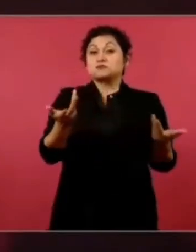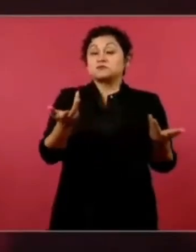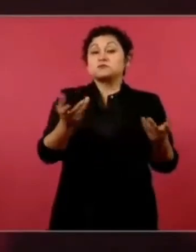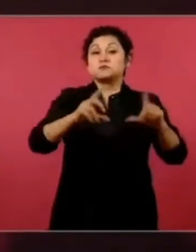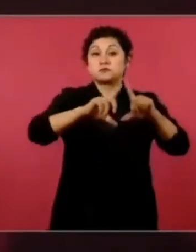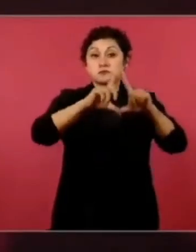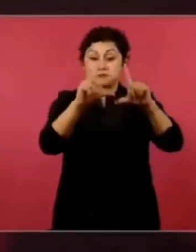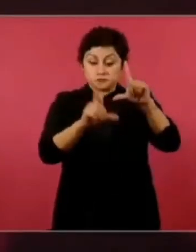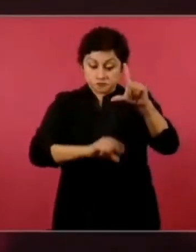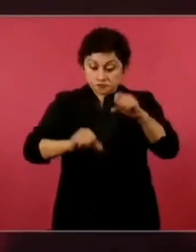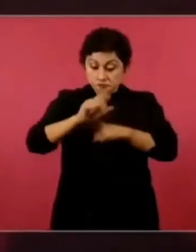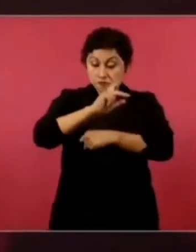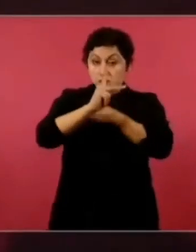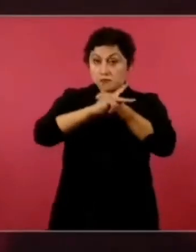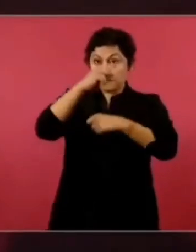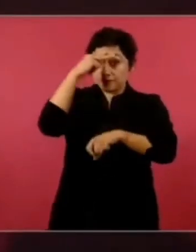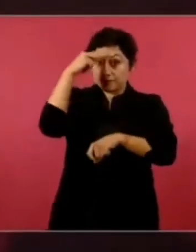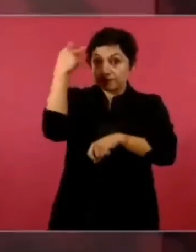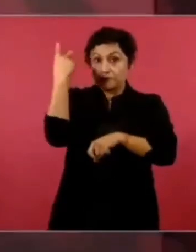siga creciendo